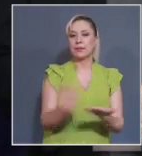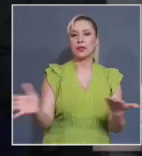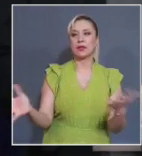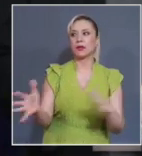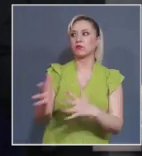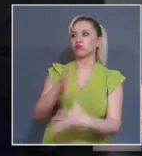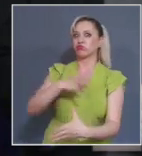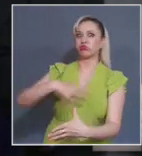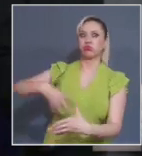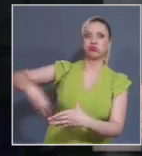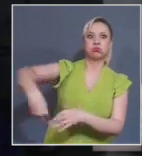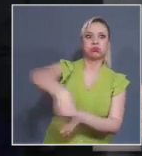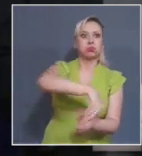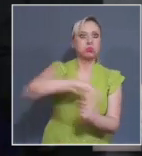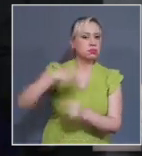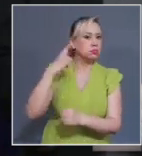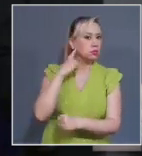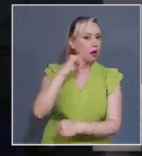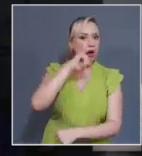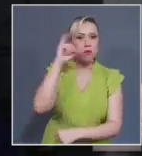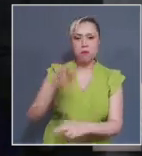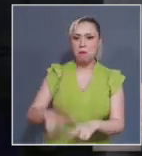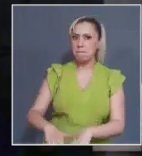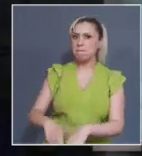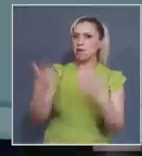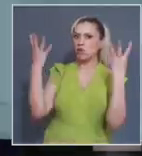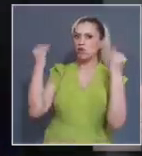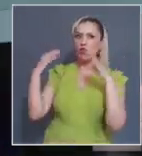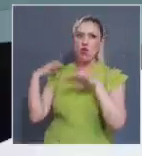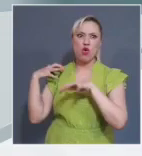nunca antes vista en el país.